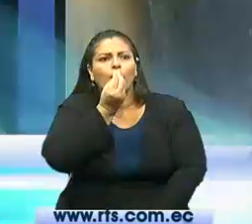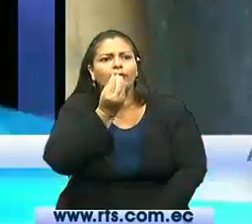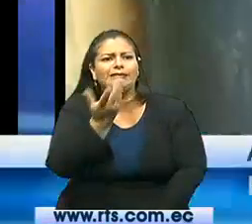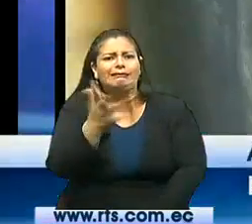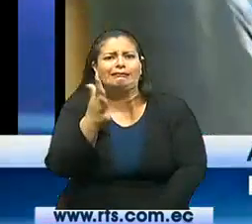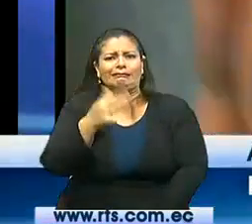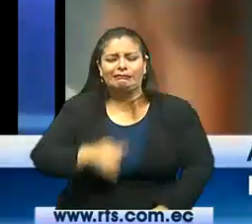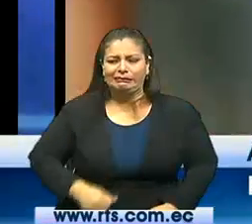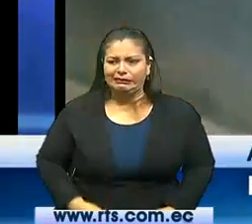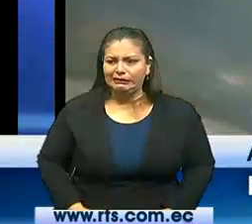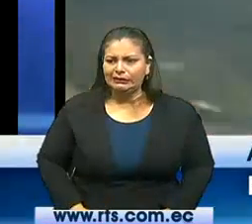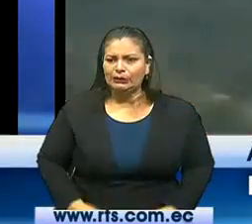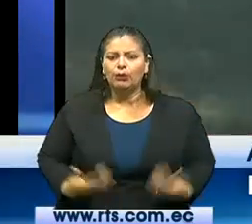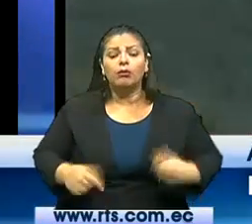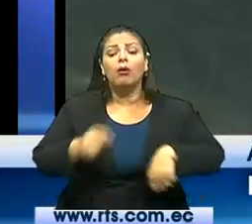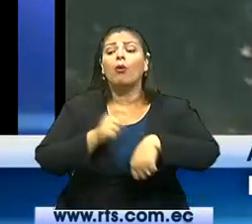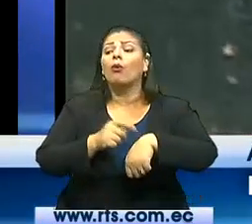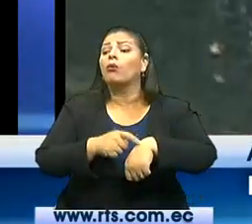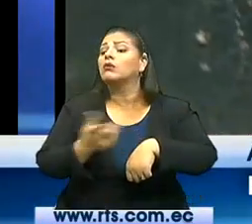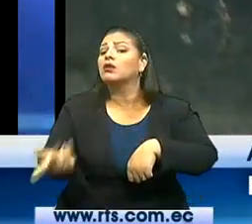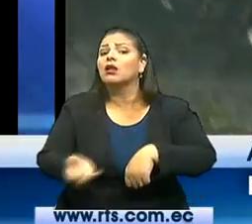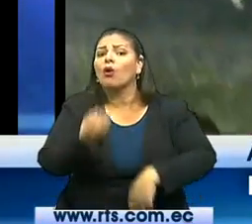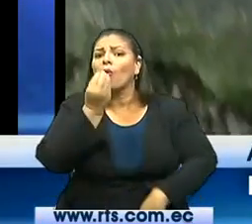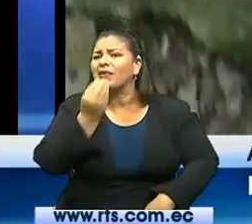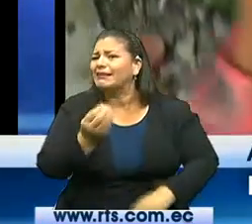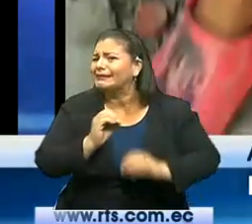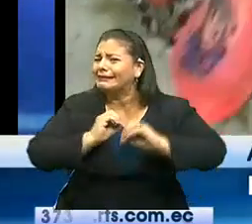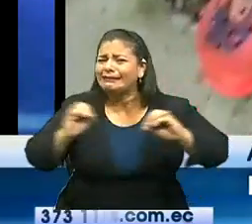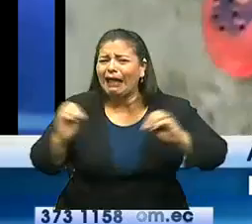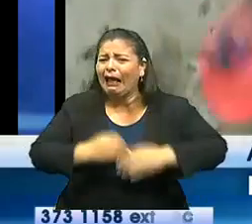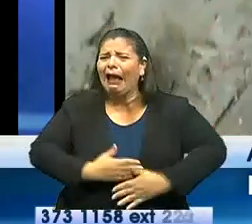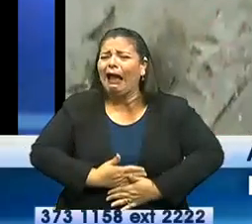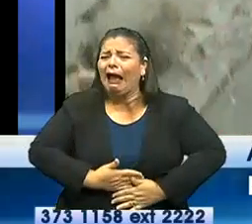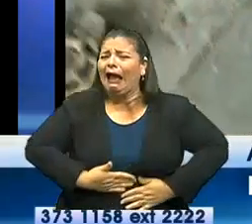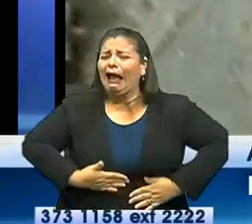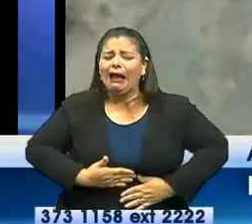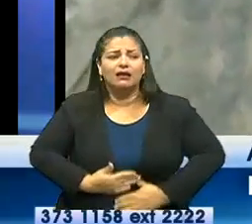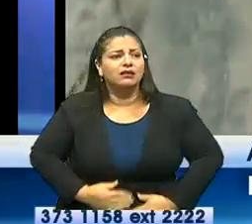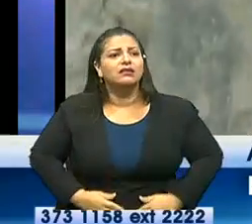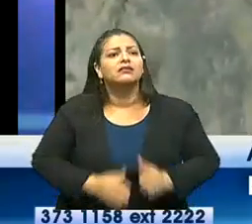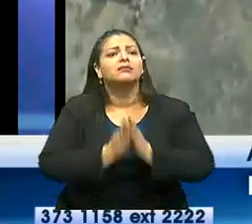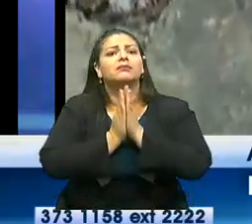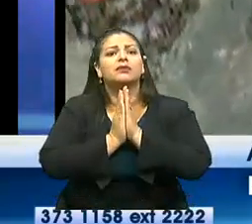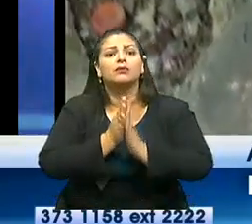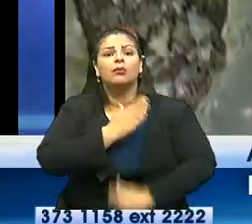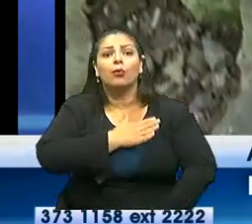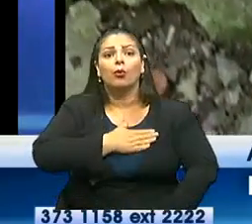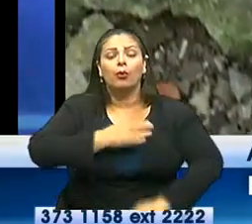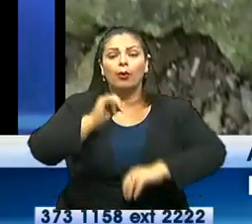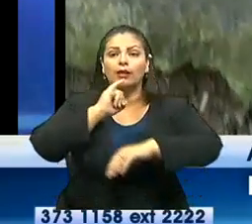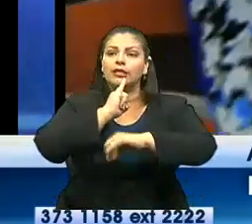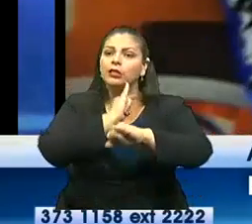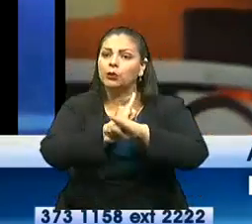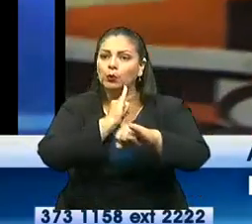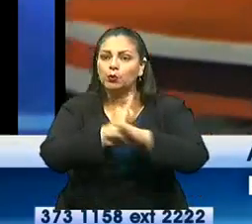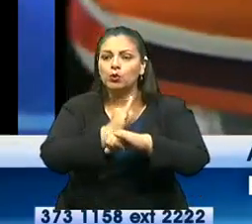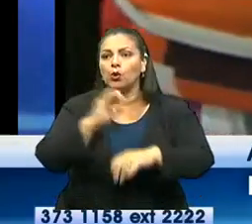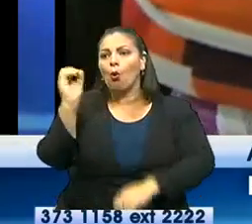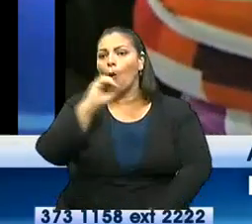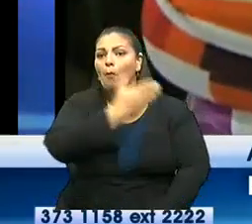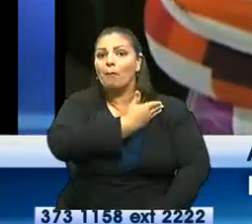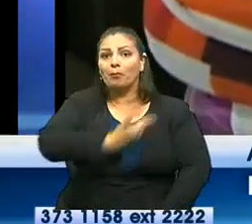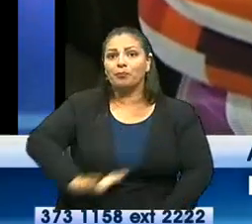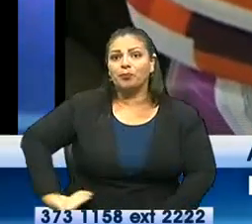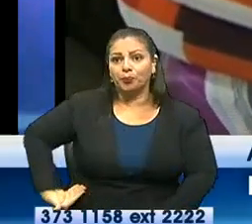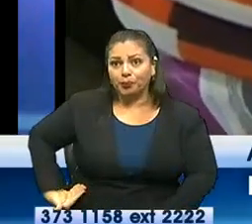tienen ni qué comer esas criaturas. Entonces nosotros como vecinos pedimos la colaboración de las instituciones, del